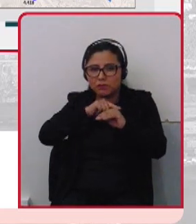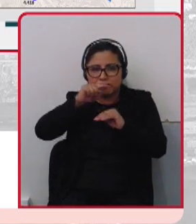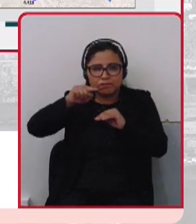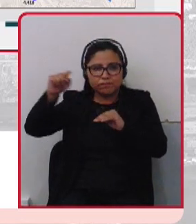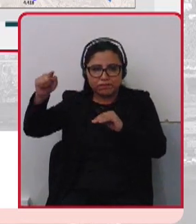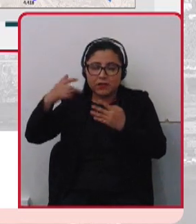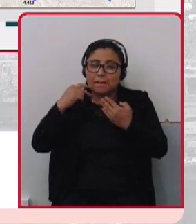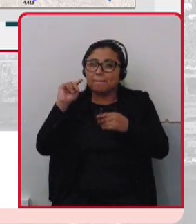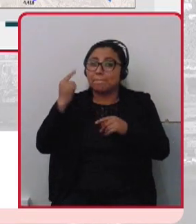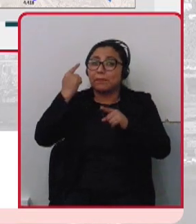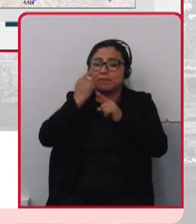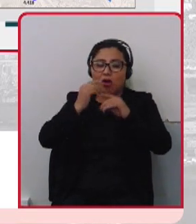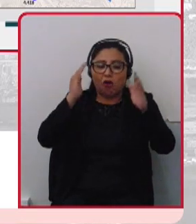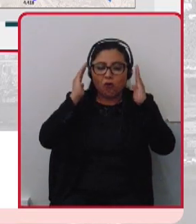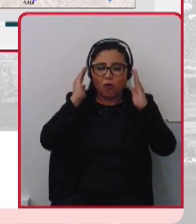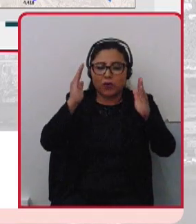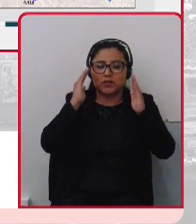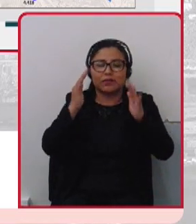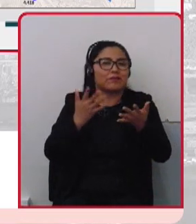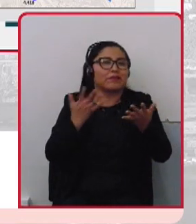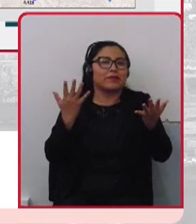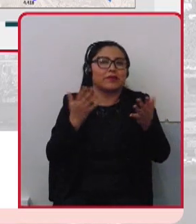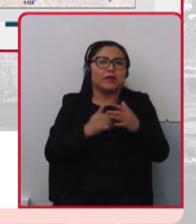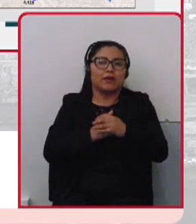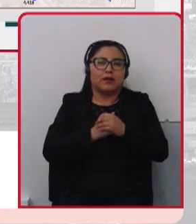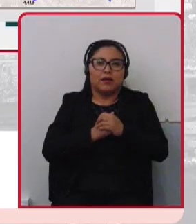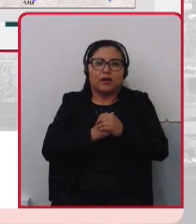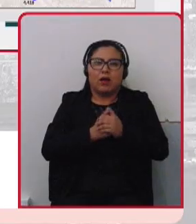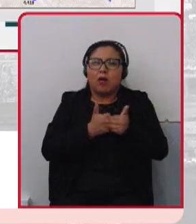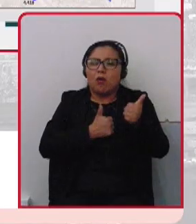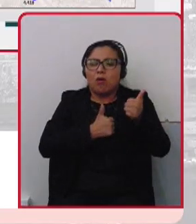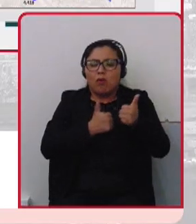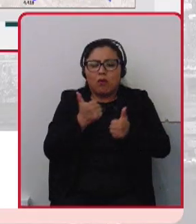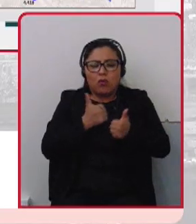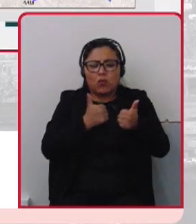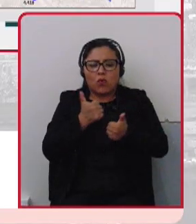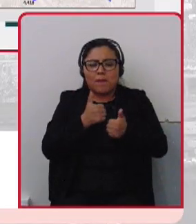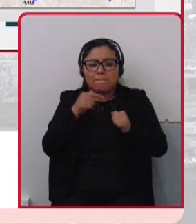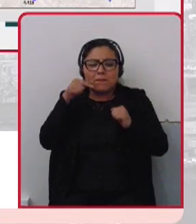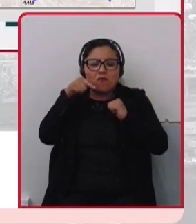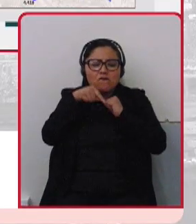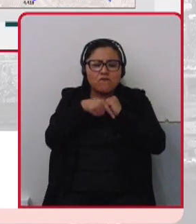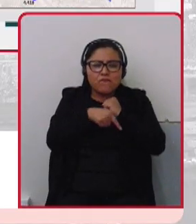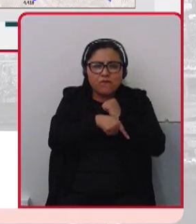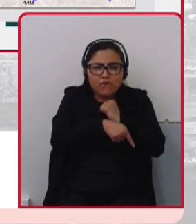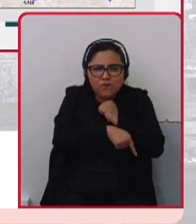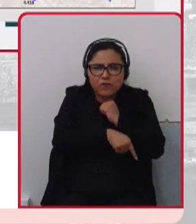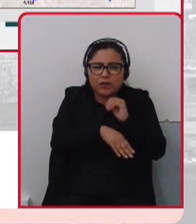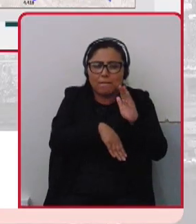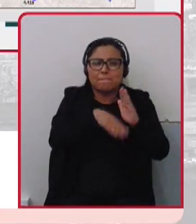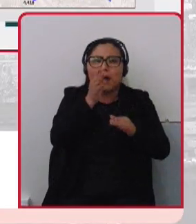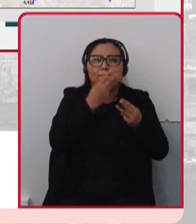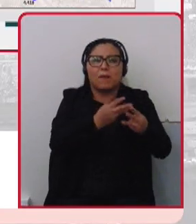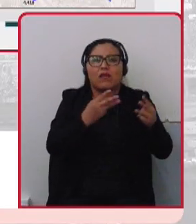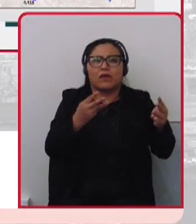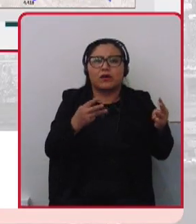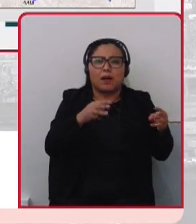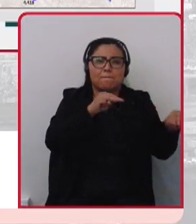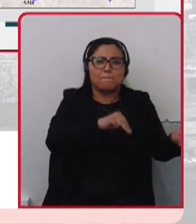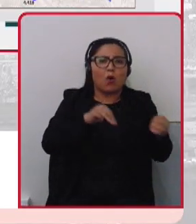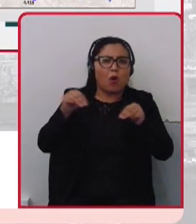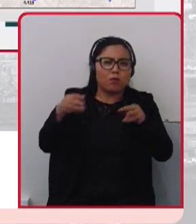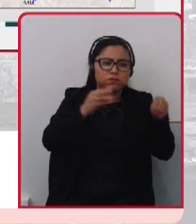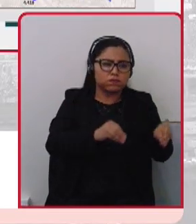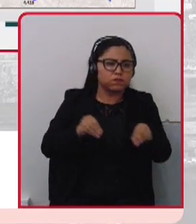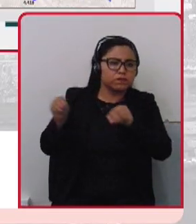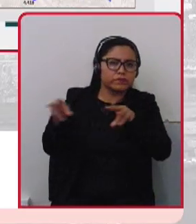primera, concentrándonos principalmente en qué parte o en qué profundidad se concentra la mayor cantidad de material que vamos a mover,